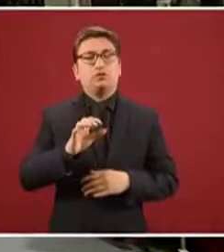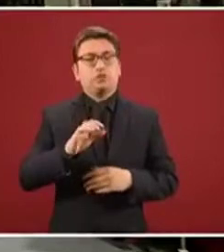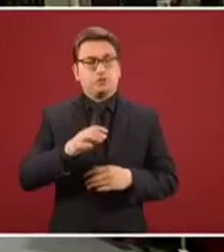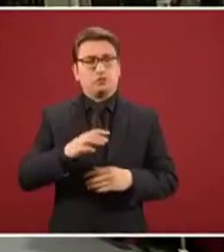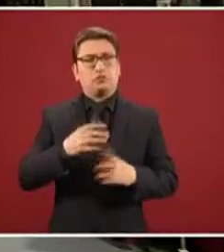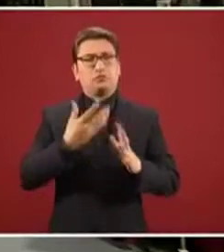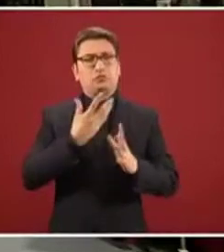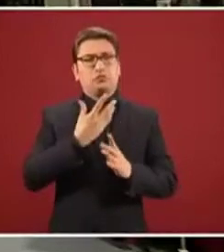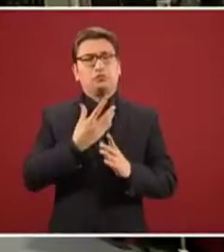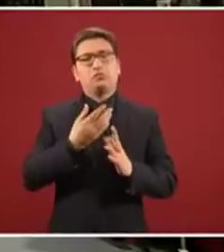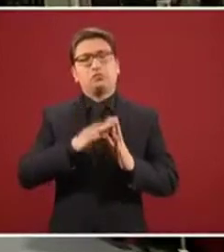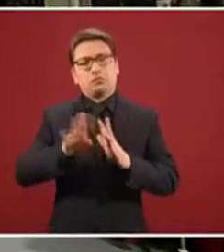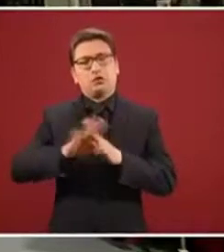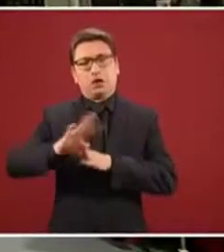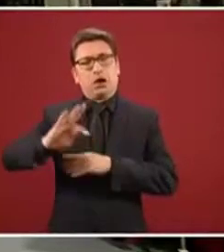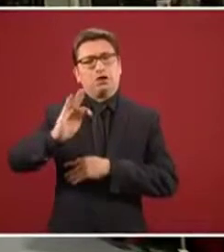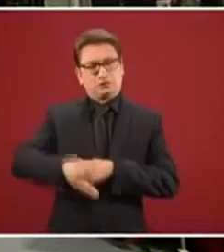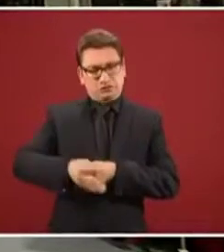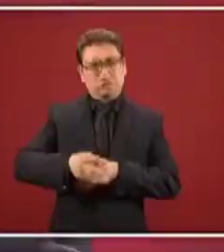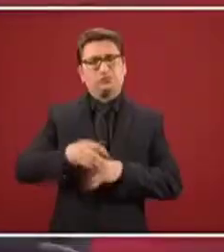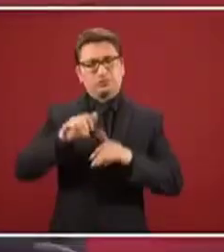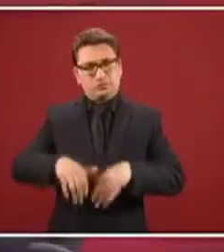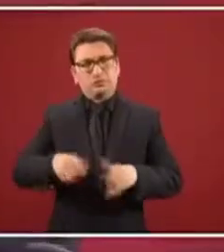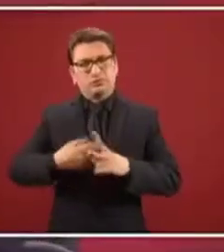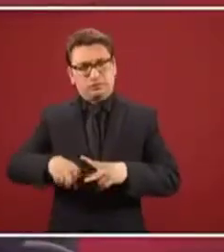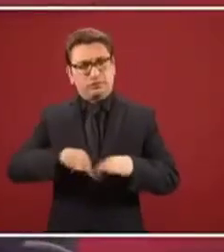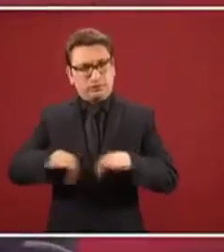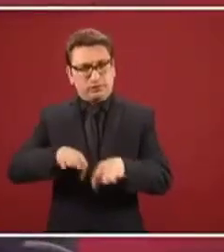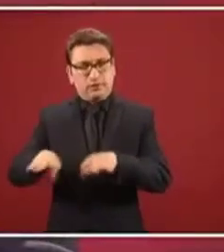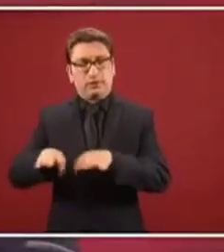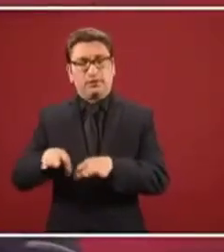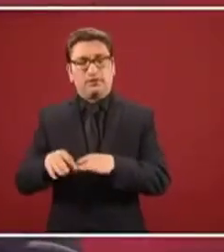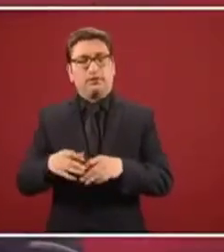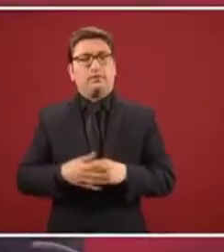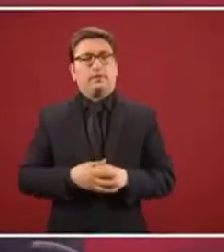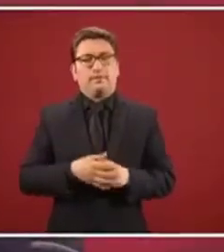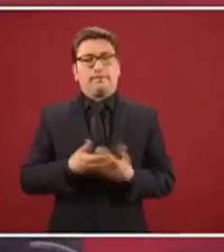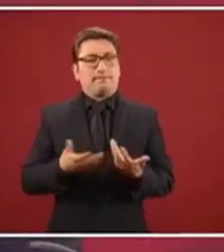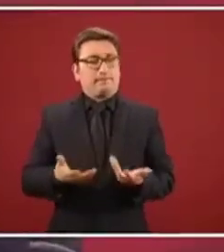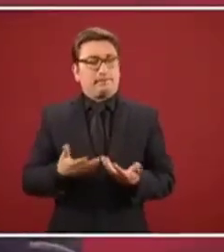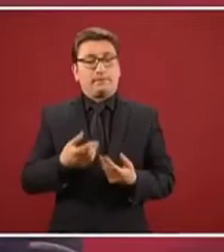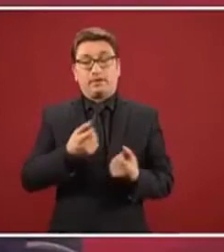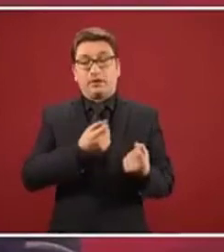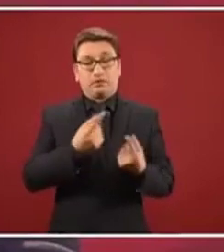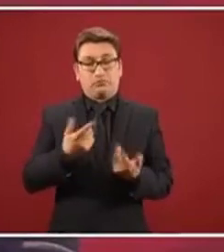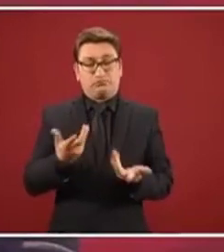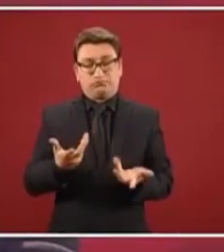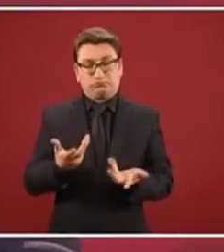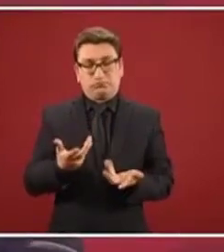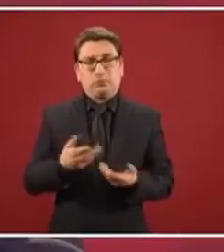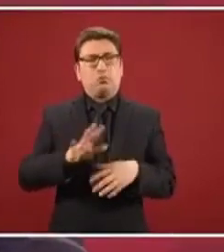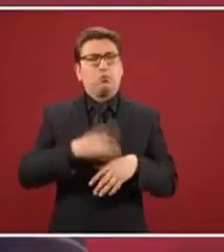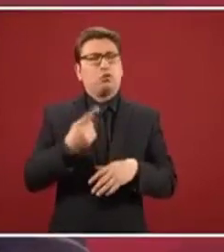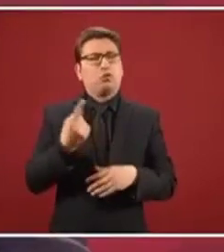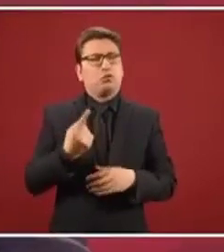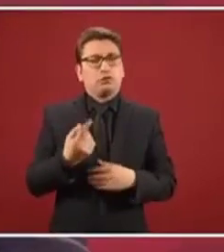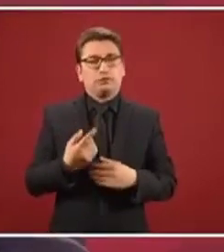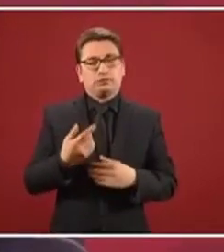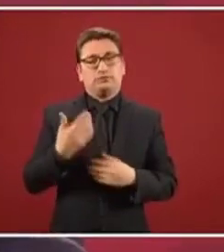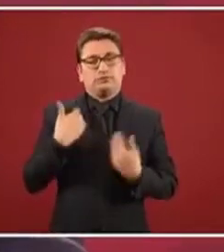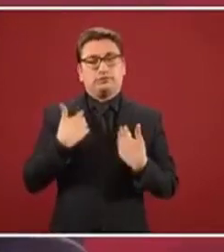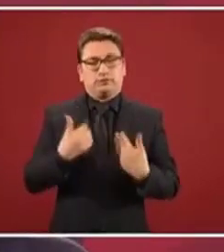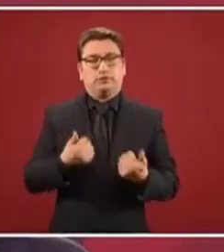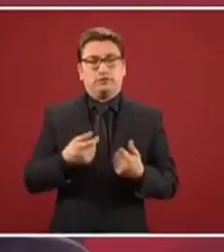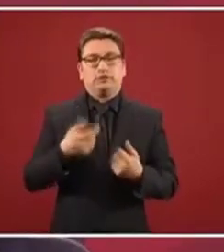han tomado la opción de comenzar a trabajar, aunque también tiene una lógica, es que